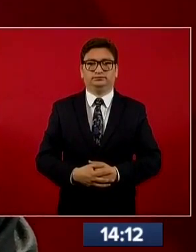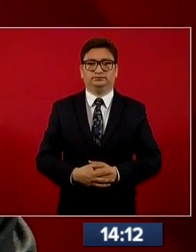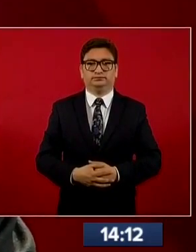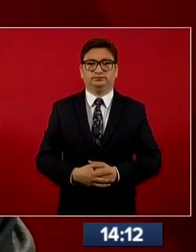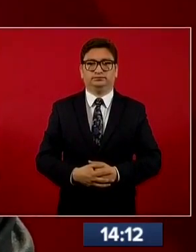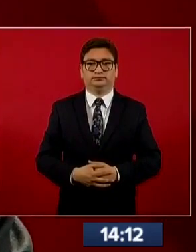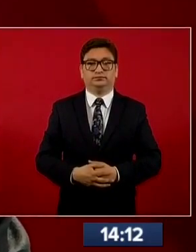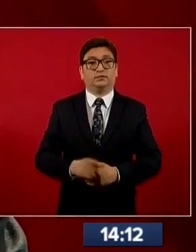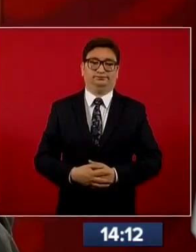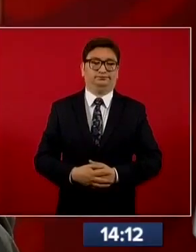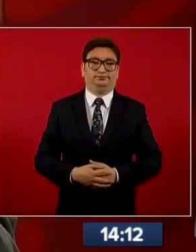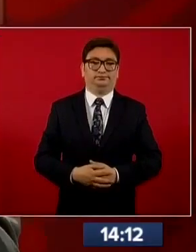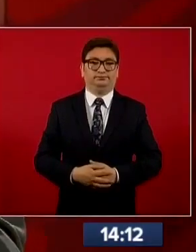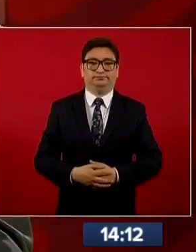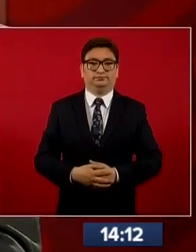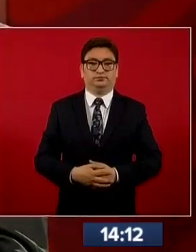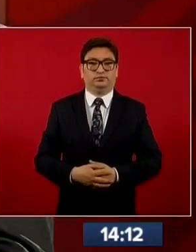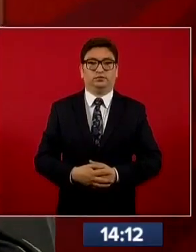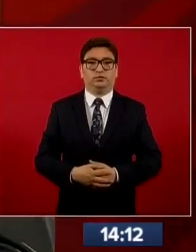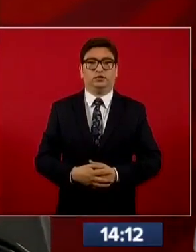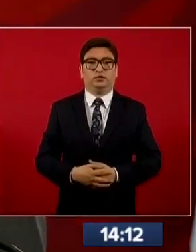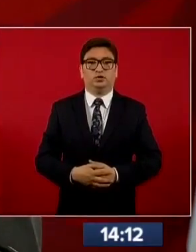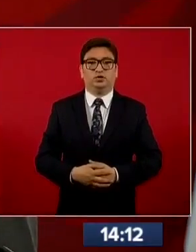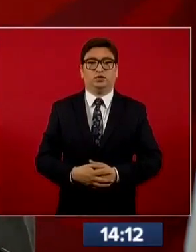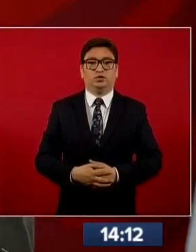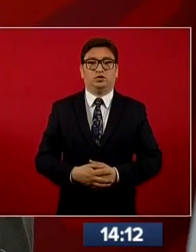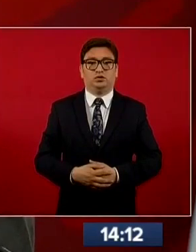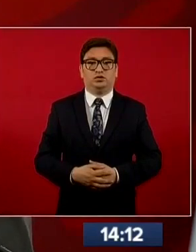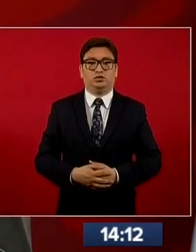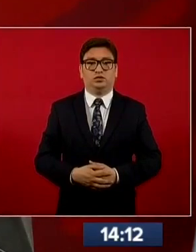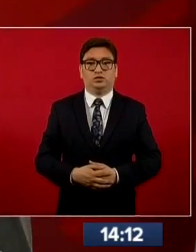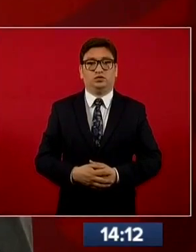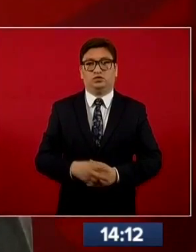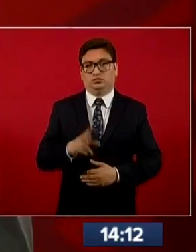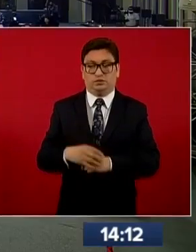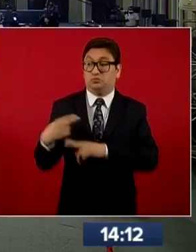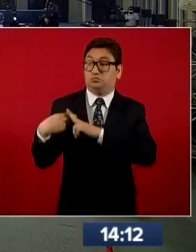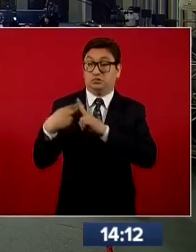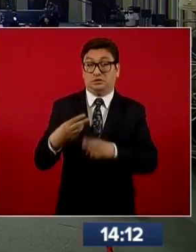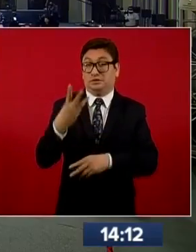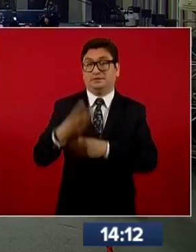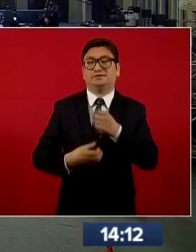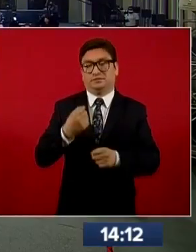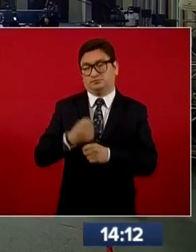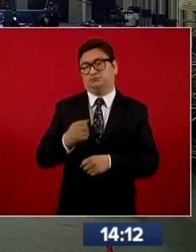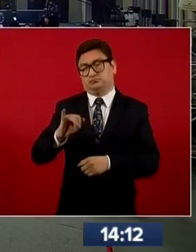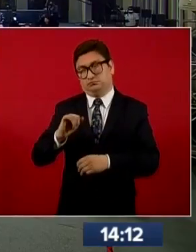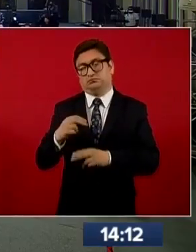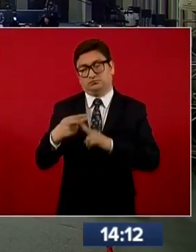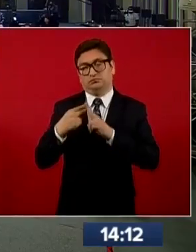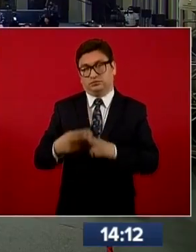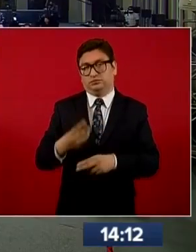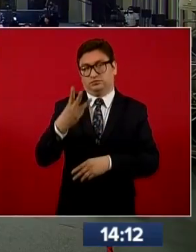que queda libre, nada más que tiene que haber sentencia. Ya pasaron 3 años.